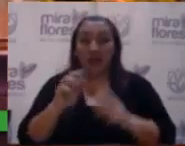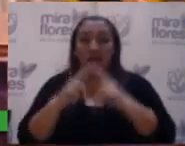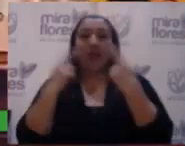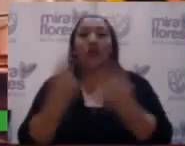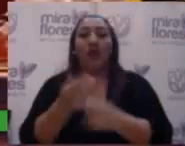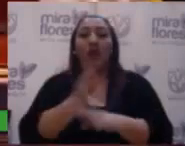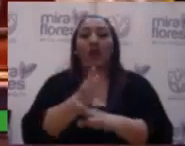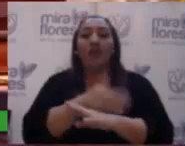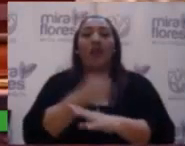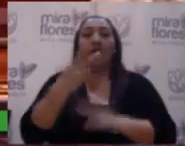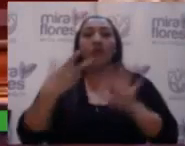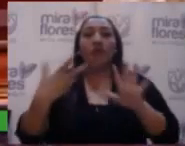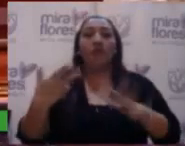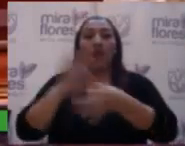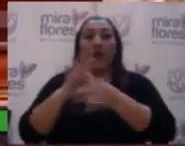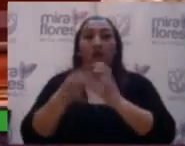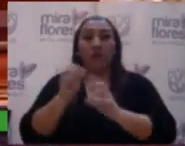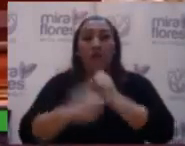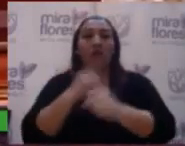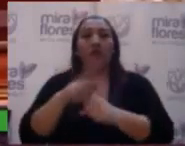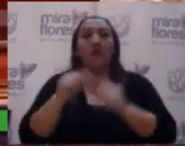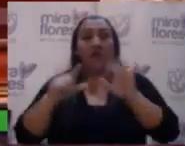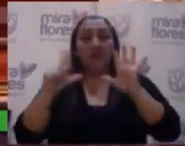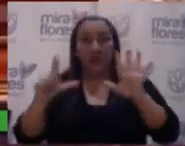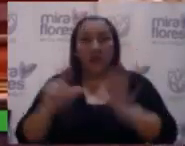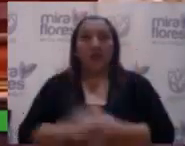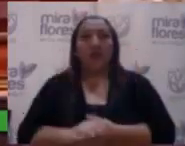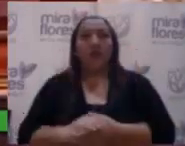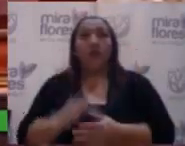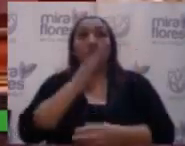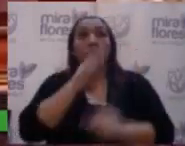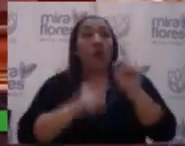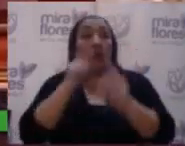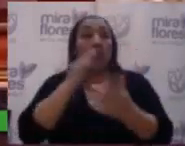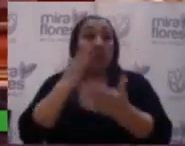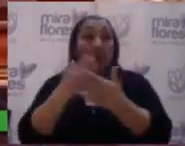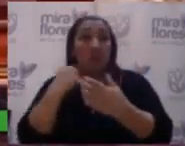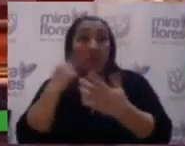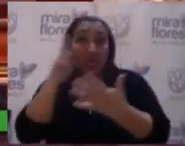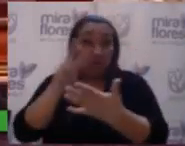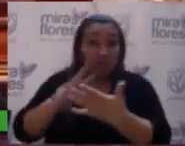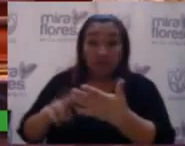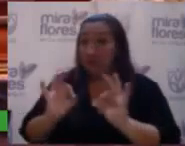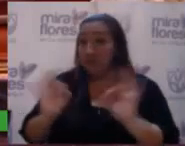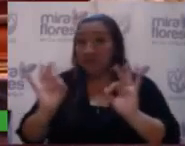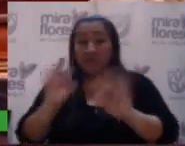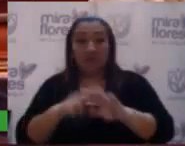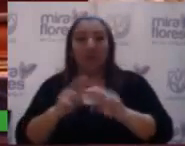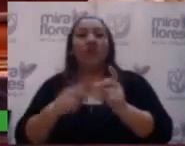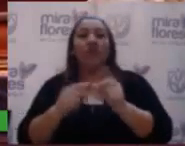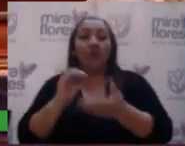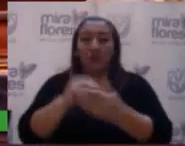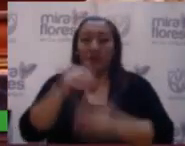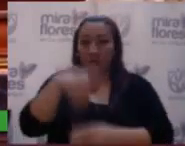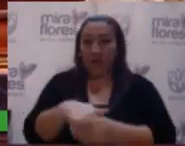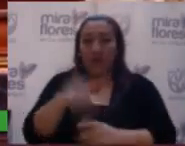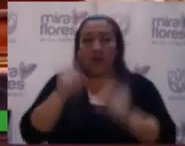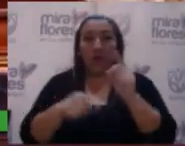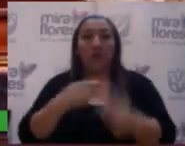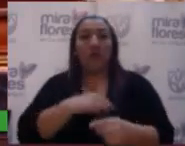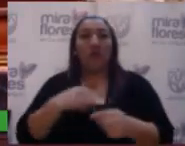ordinaria fecha 28 de agosto del año 2017 no sé si hay alguna observación si no hay observaciones procederemos al voto